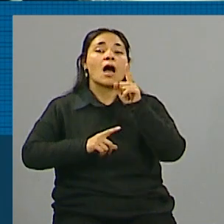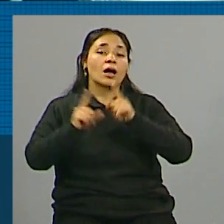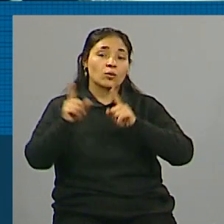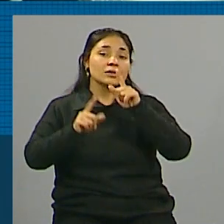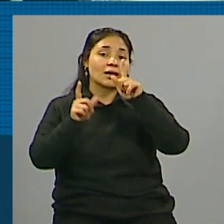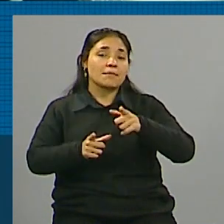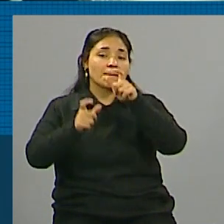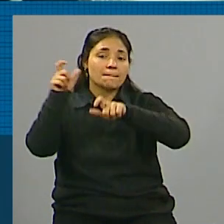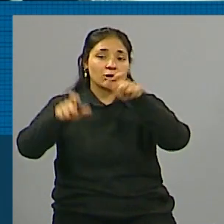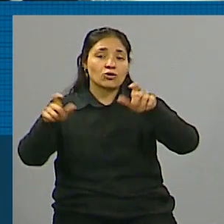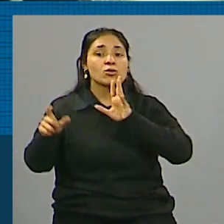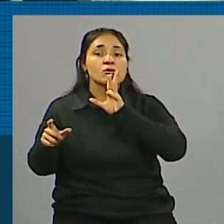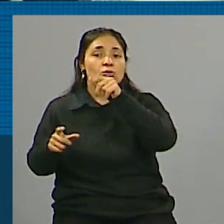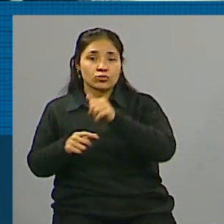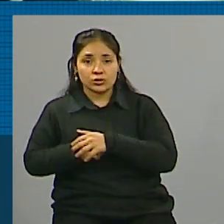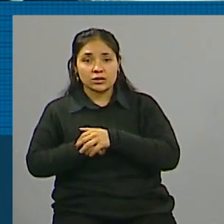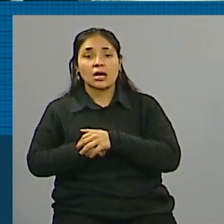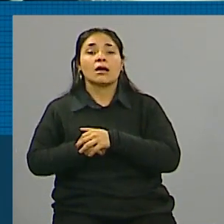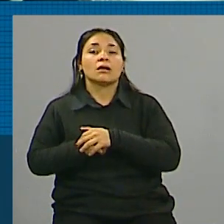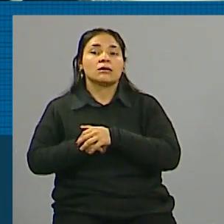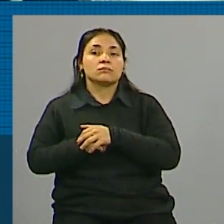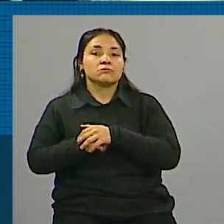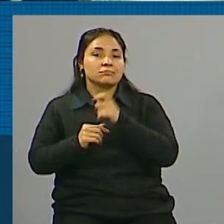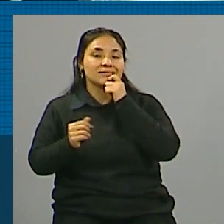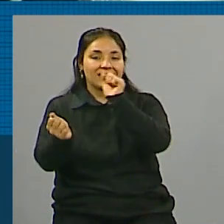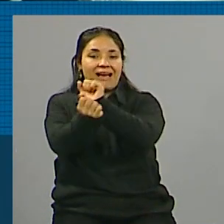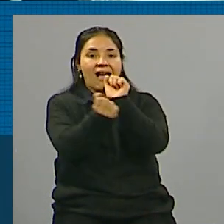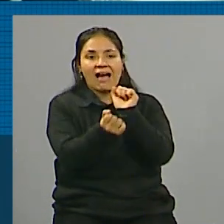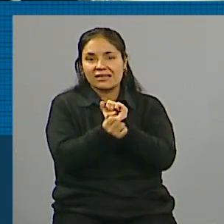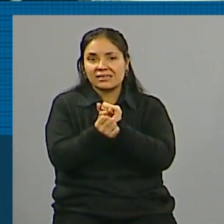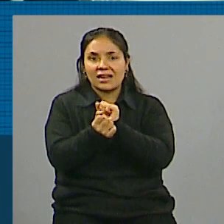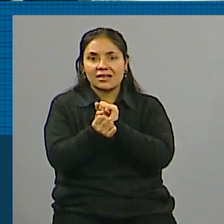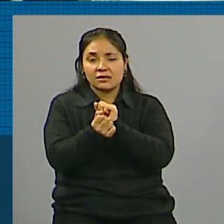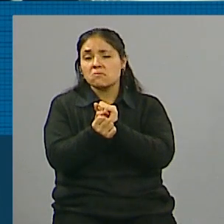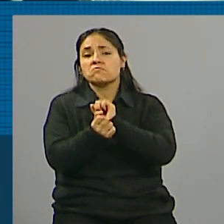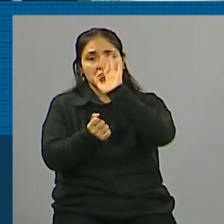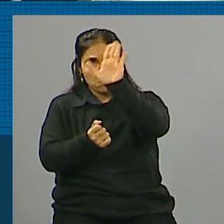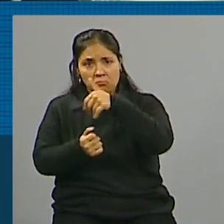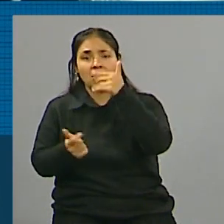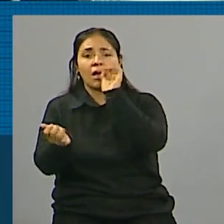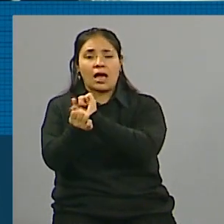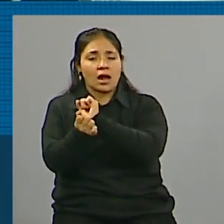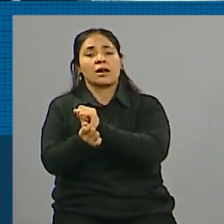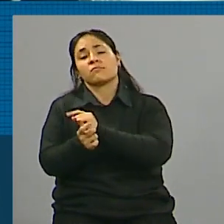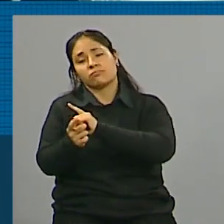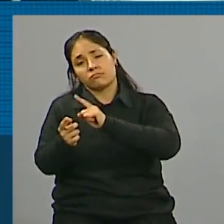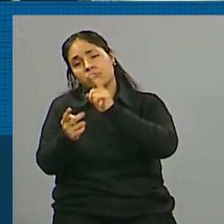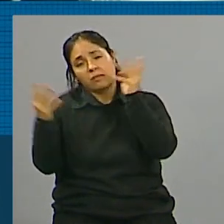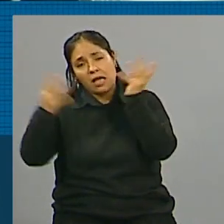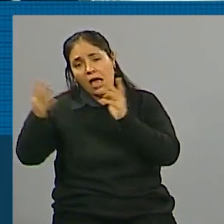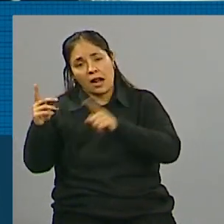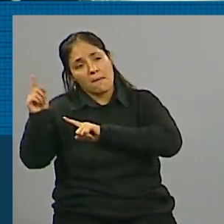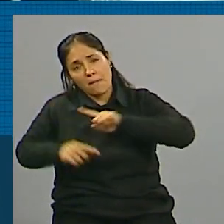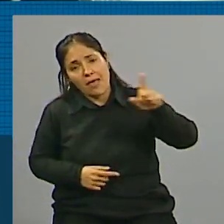gente que Rusia había decidido sacar de las cárceles para que se sumaran a las filas del ejército y estar en la guerra. ¿Qué tan cierto